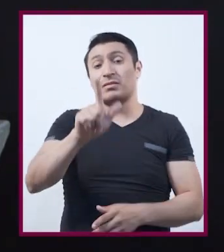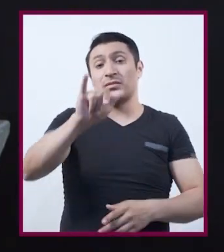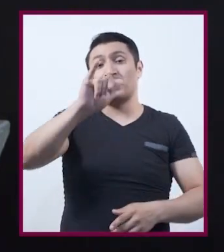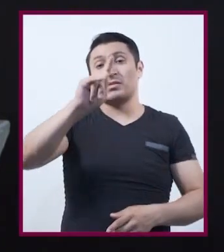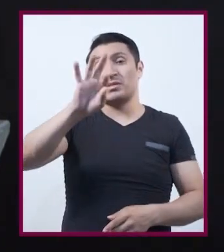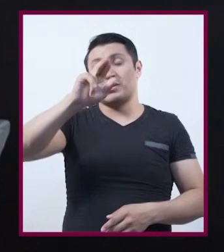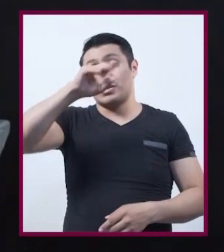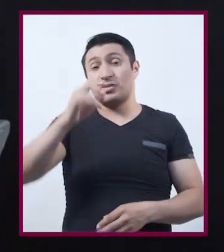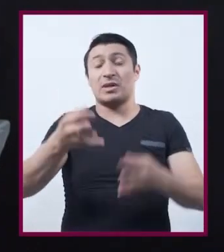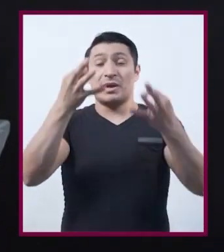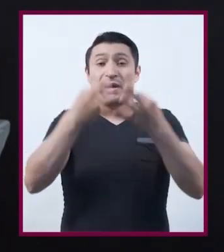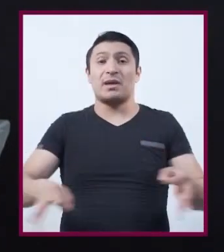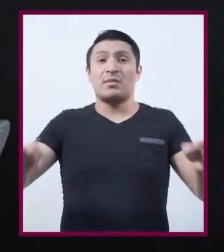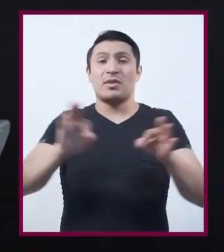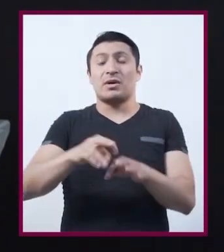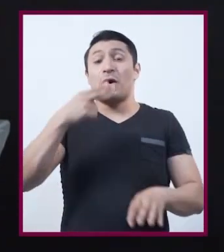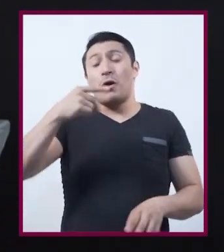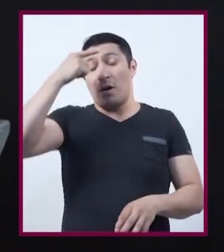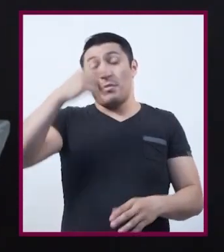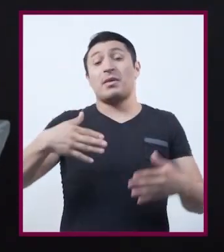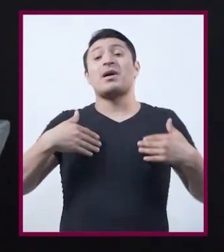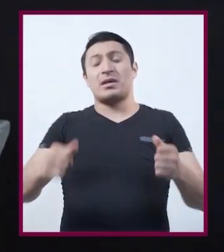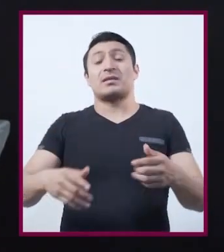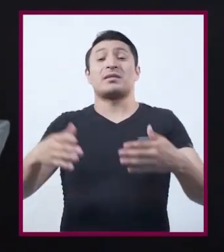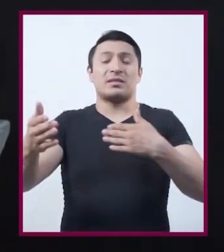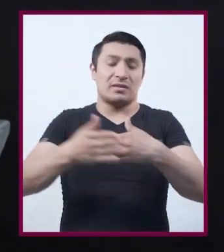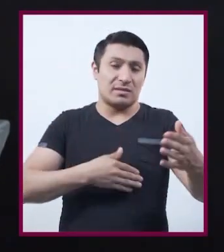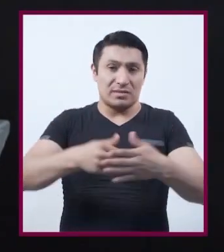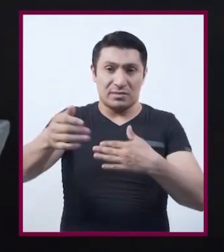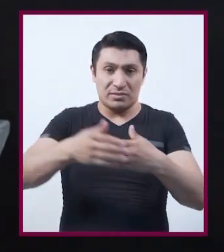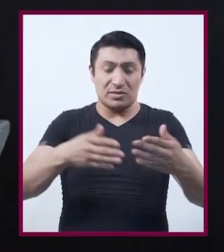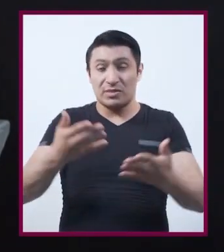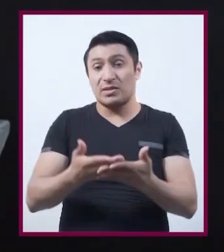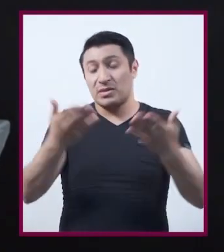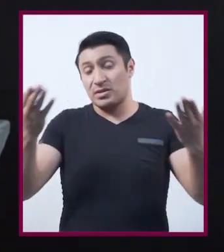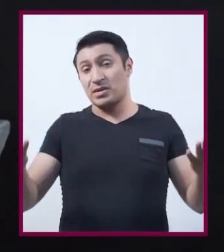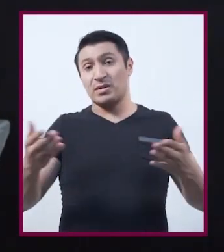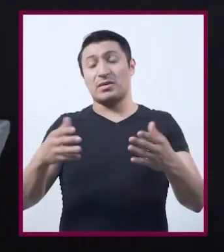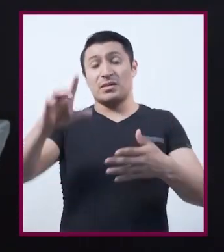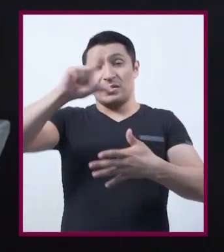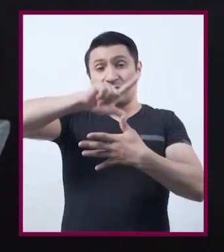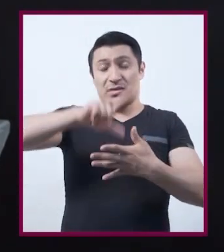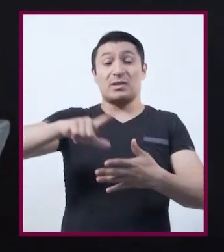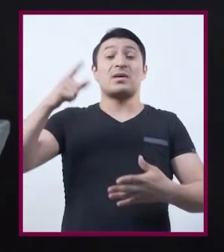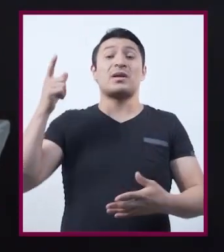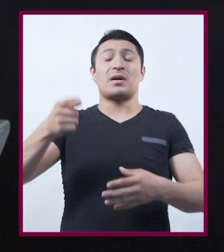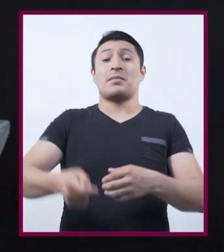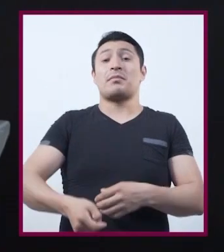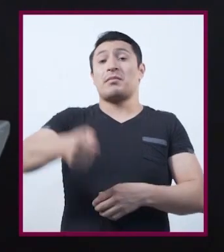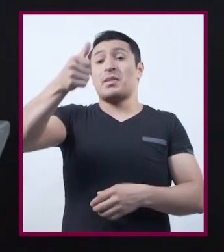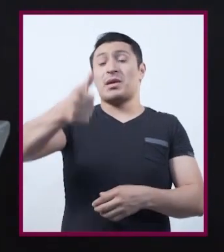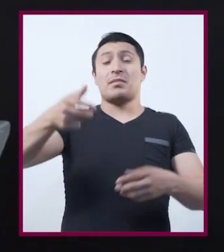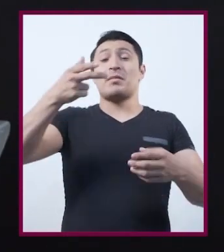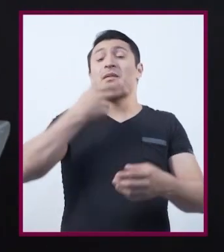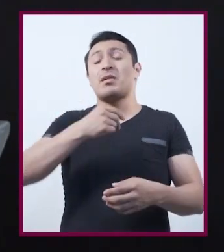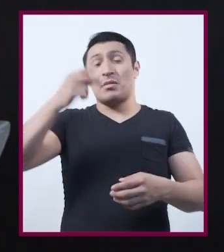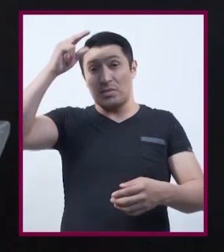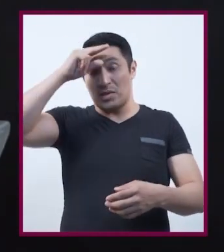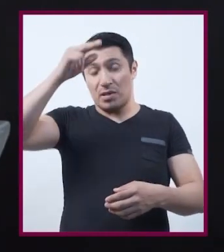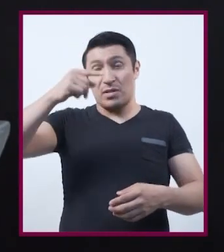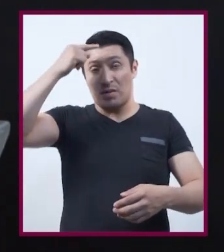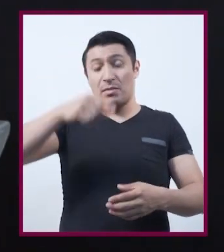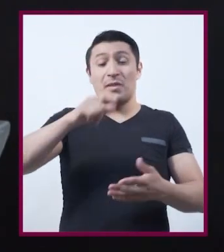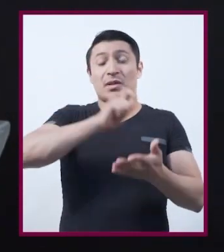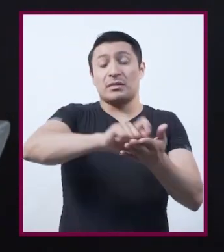nuestro continente, aunque el tema ya había sido abordado por los historiadores económicos y los economistas, lo que es muy